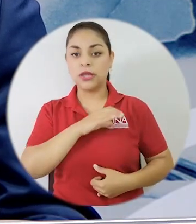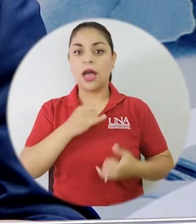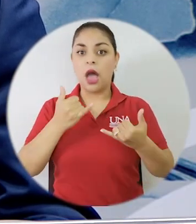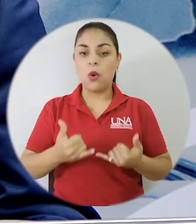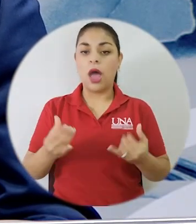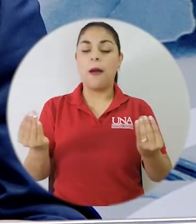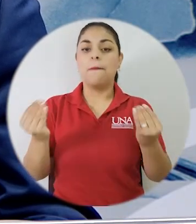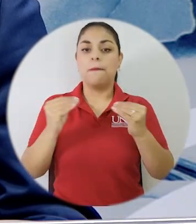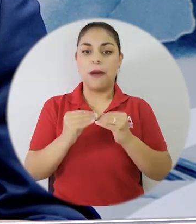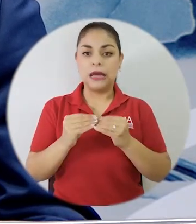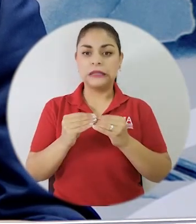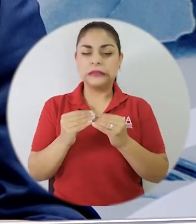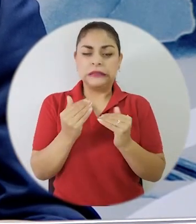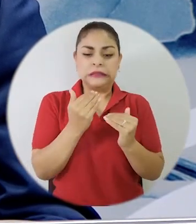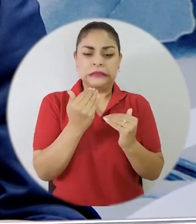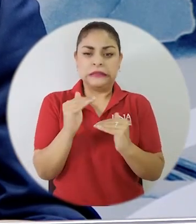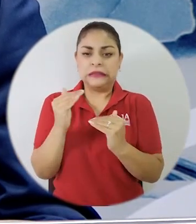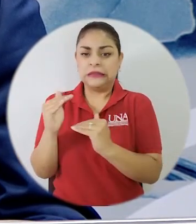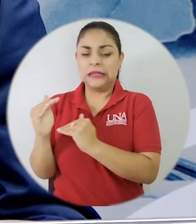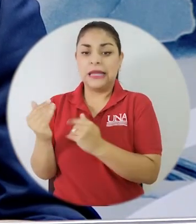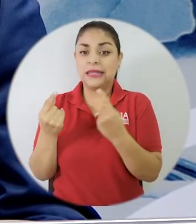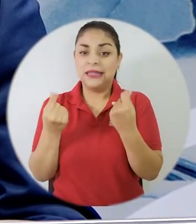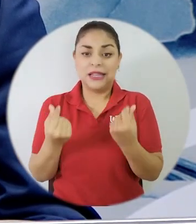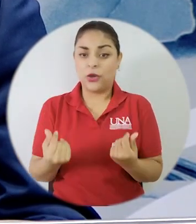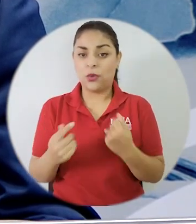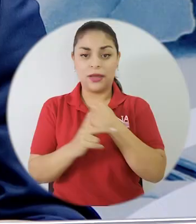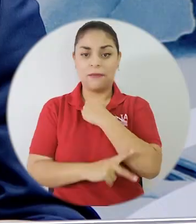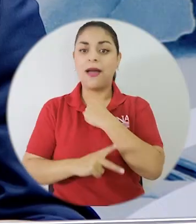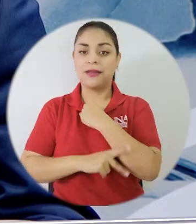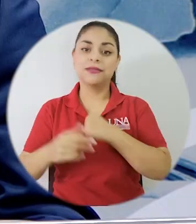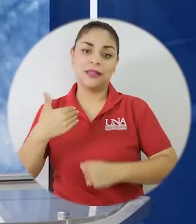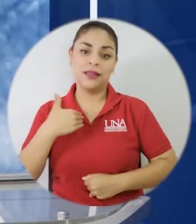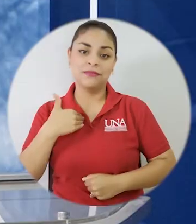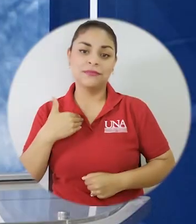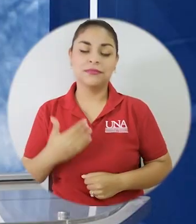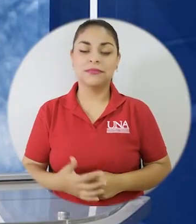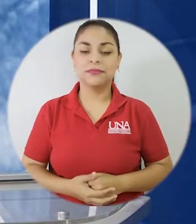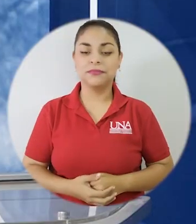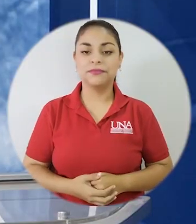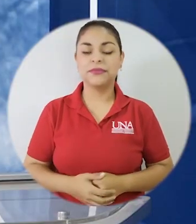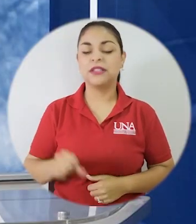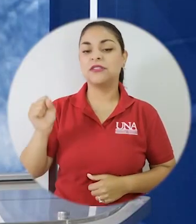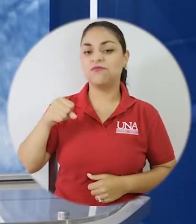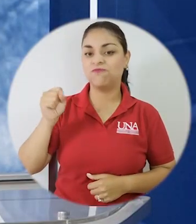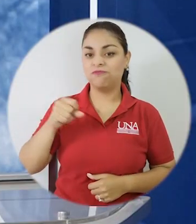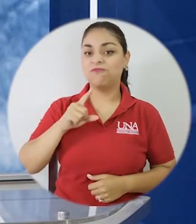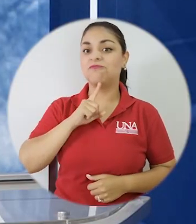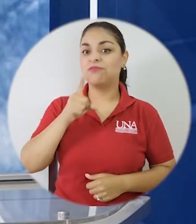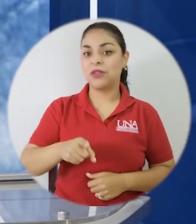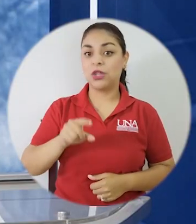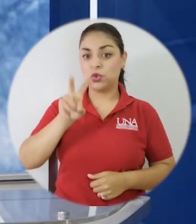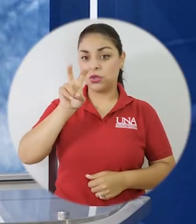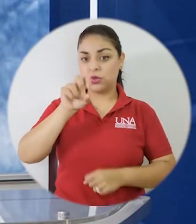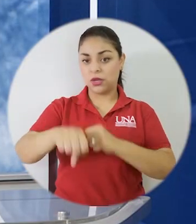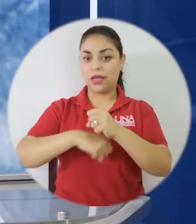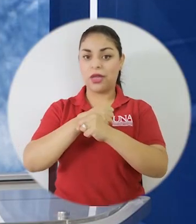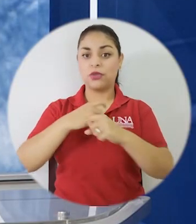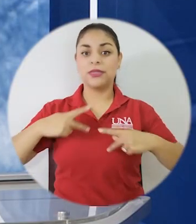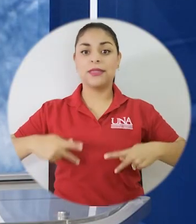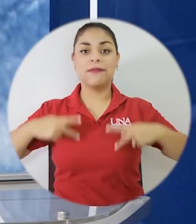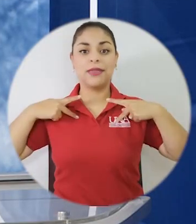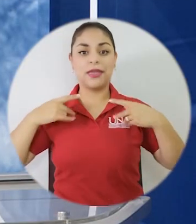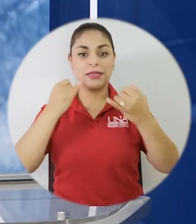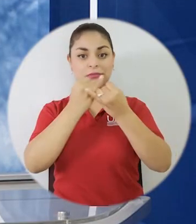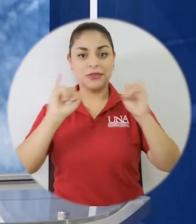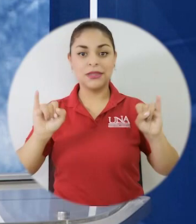en términos de los recursos con los que el país cuenta. Sí, en efecto, 200 años de vida independiente,